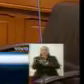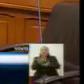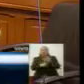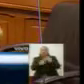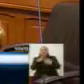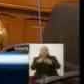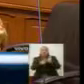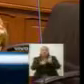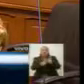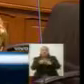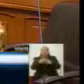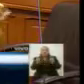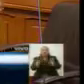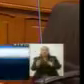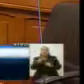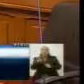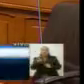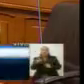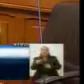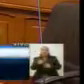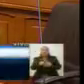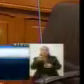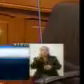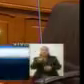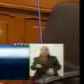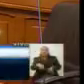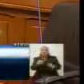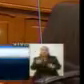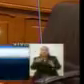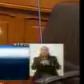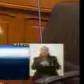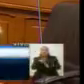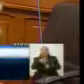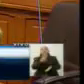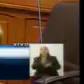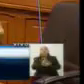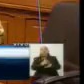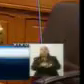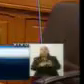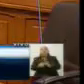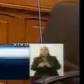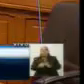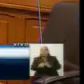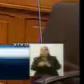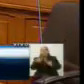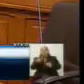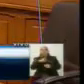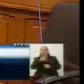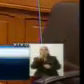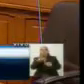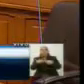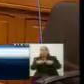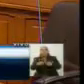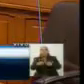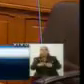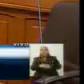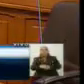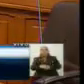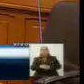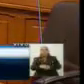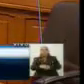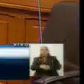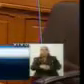están empantanados en el Tribunal Fiscal. Que vean cómo matan ese problema. Pero no vamos nosotros a permitir que a